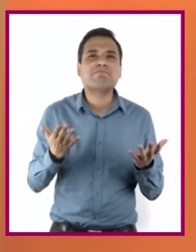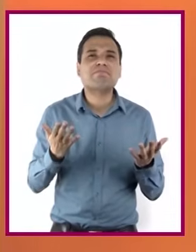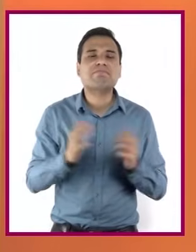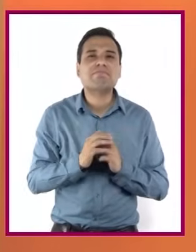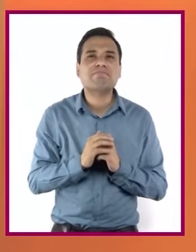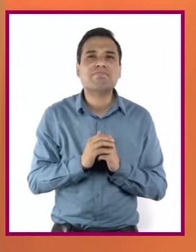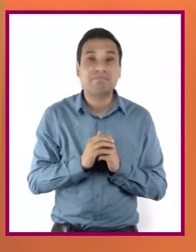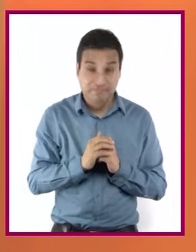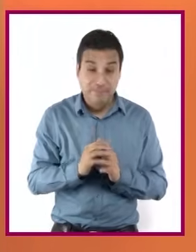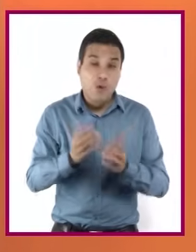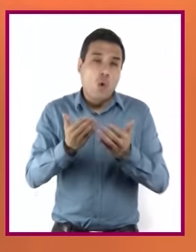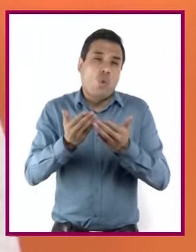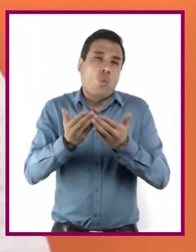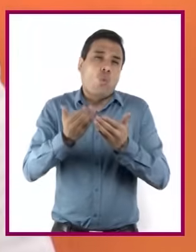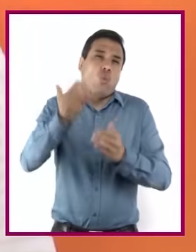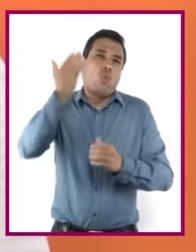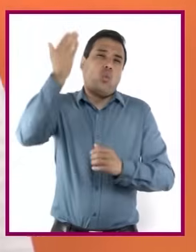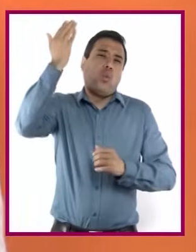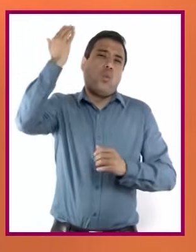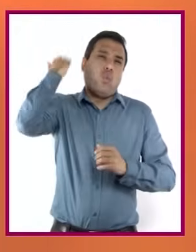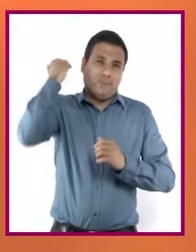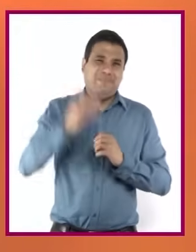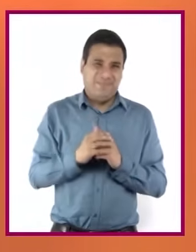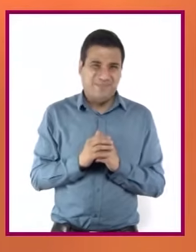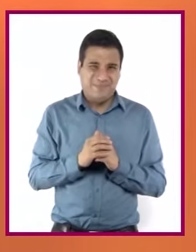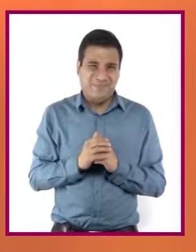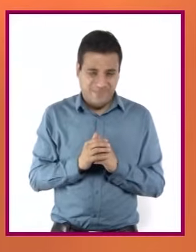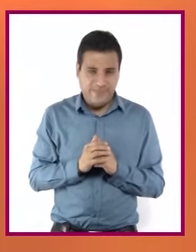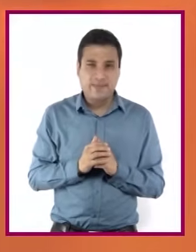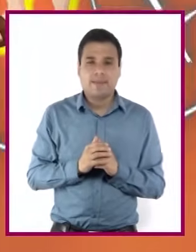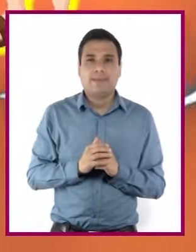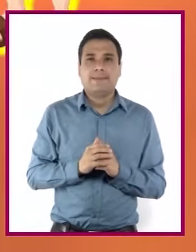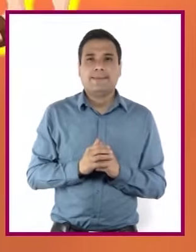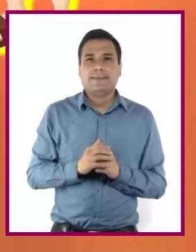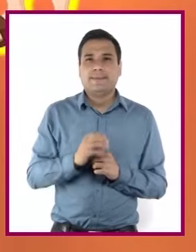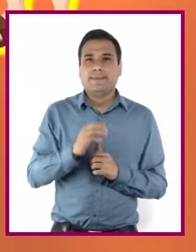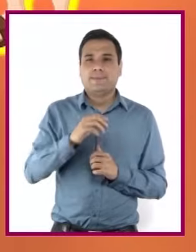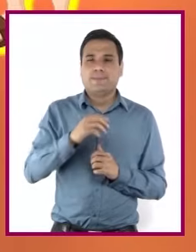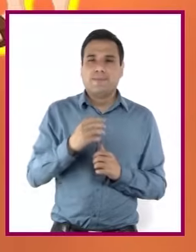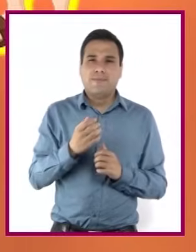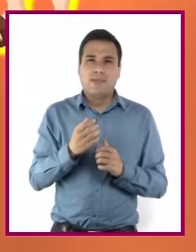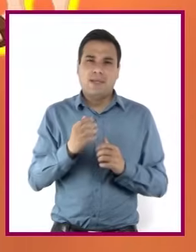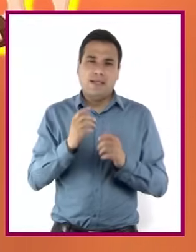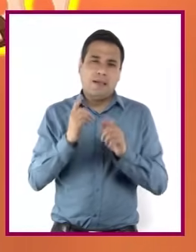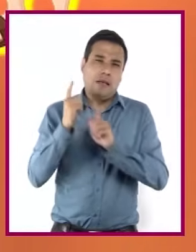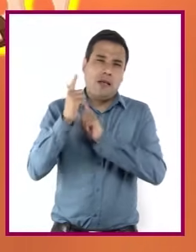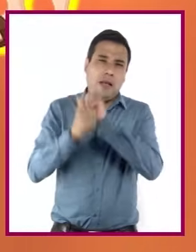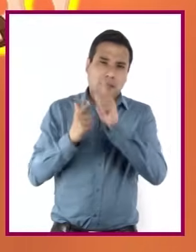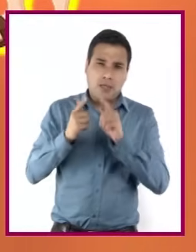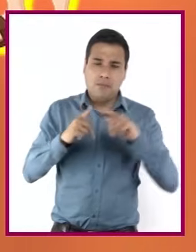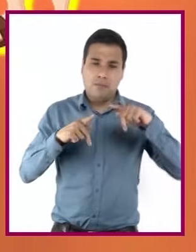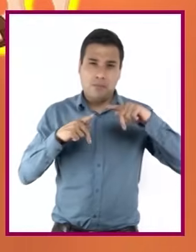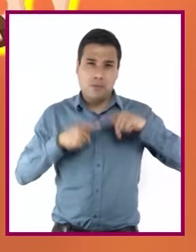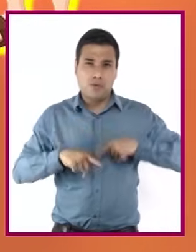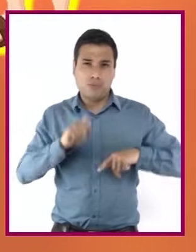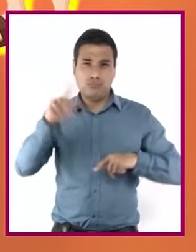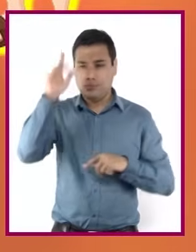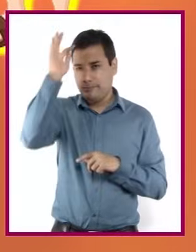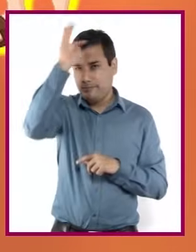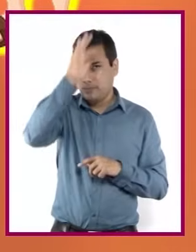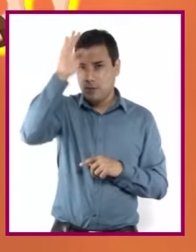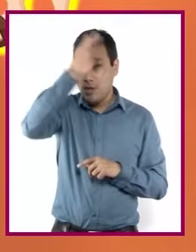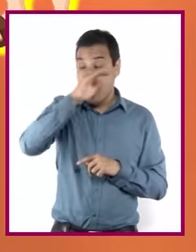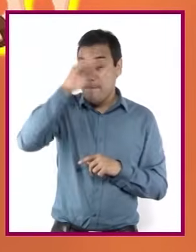Recordemos que desde la antigüedad, varios siglos antes de nuestra era, los filósofos griegos pensaban que la naturaleza podía